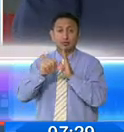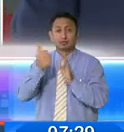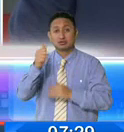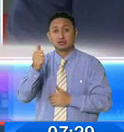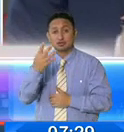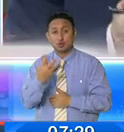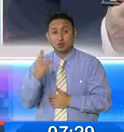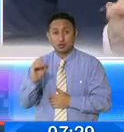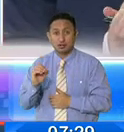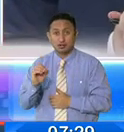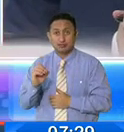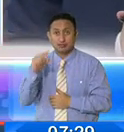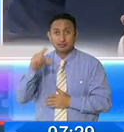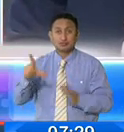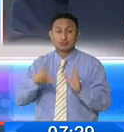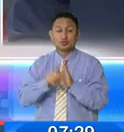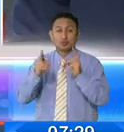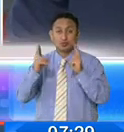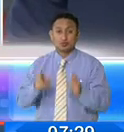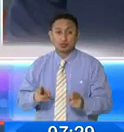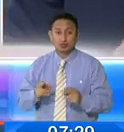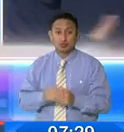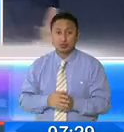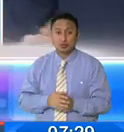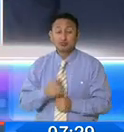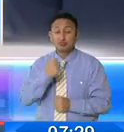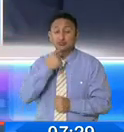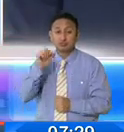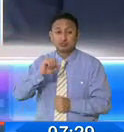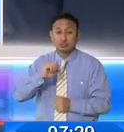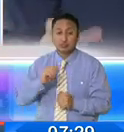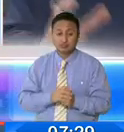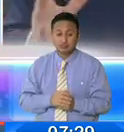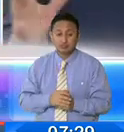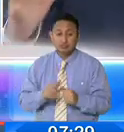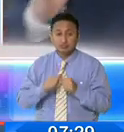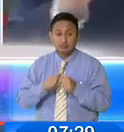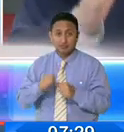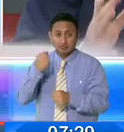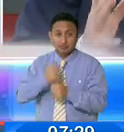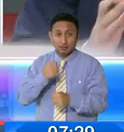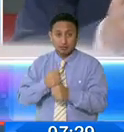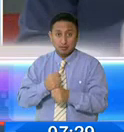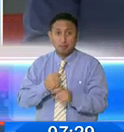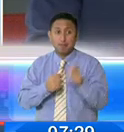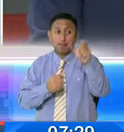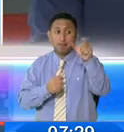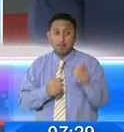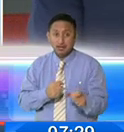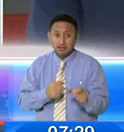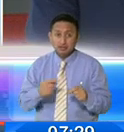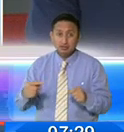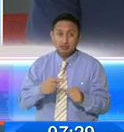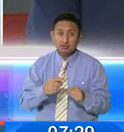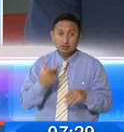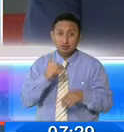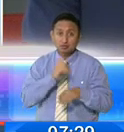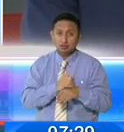del reglamento de la ley humanitaria, estableciendo pues la estabilidad laboral para las personas de la salud. ¿Cómo queda